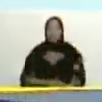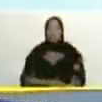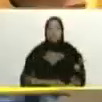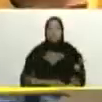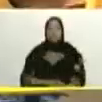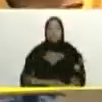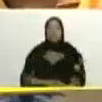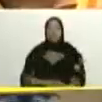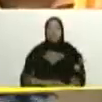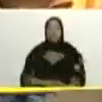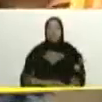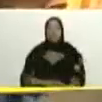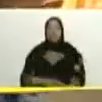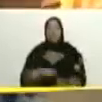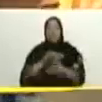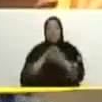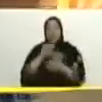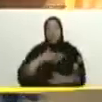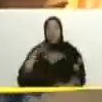Decía Carmen